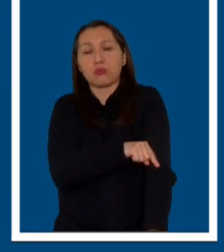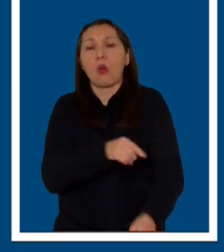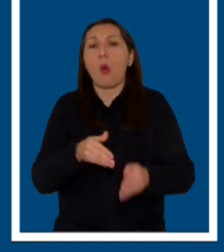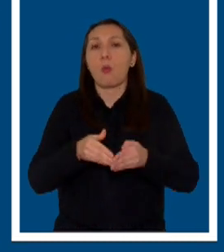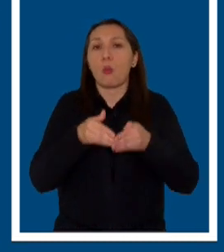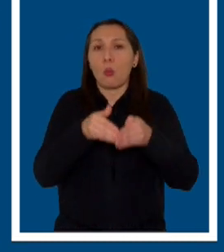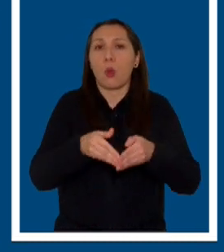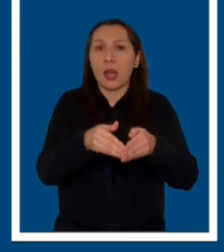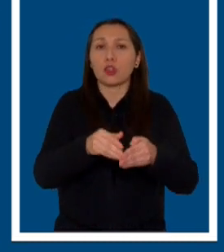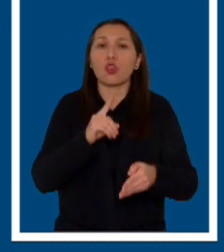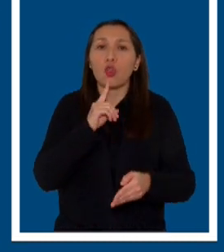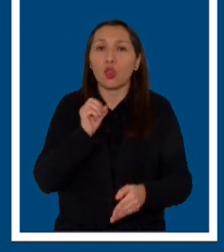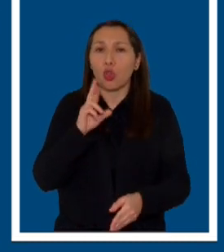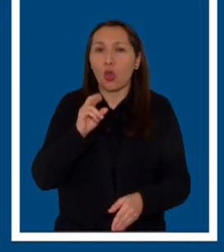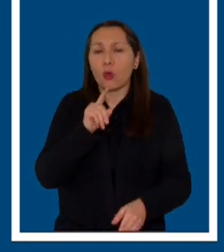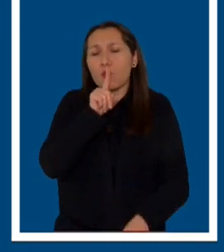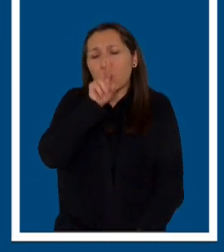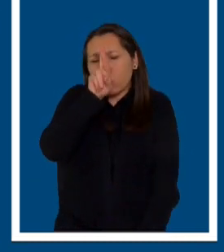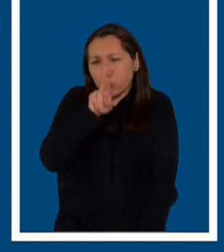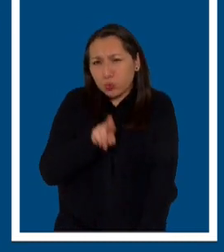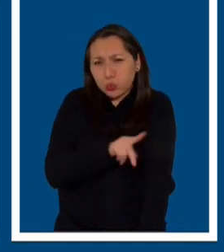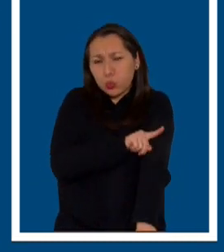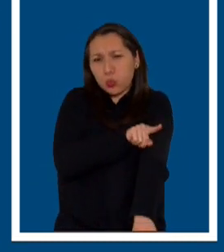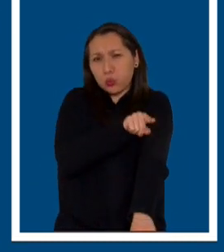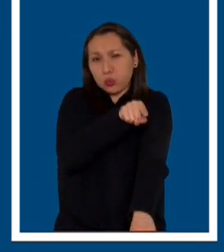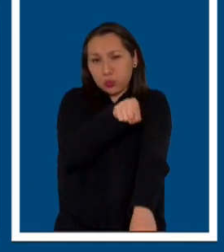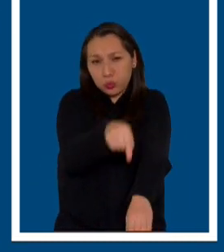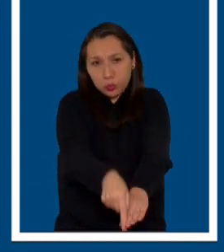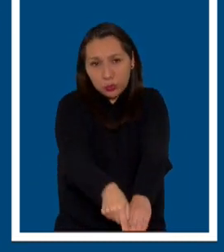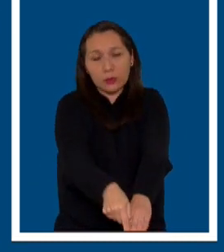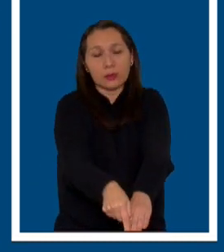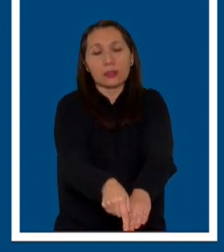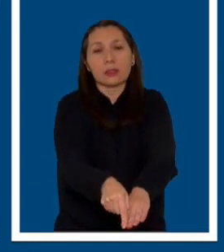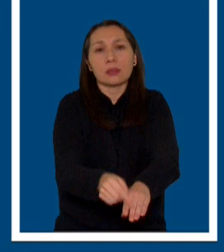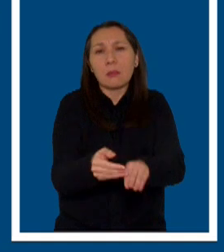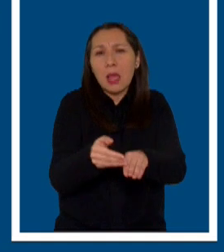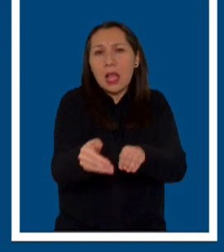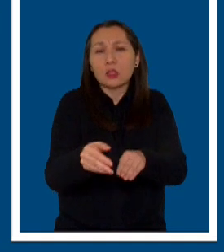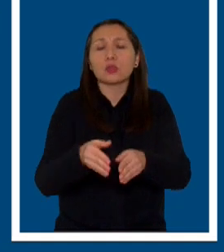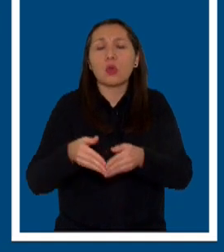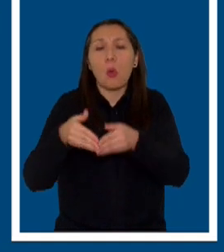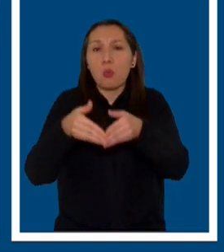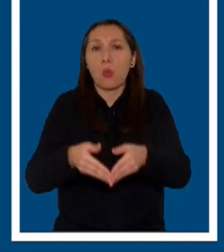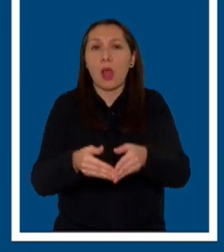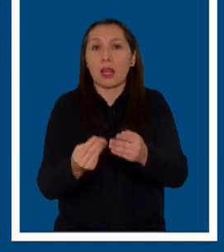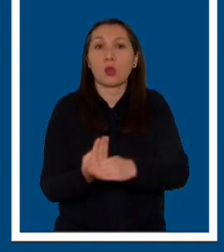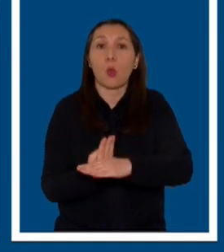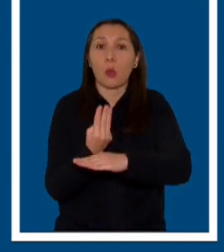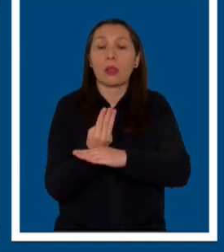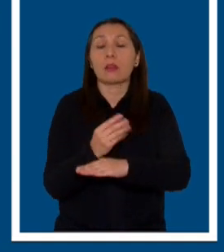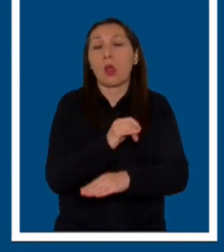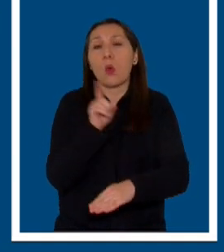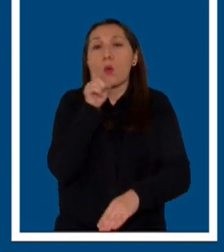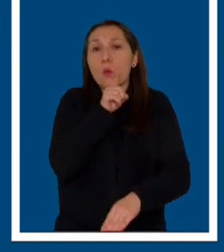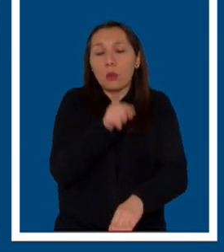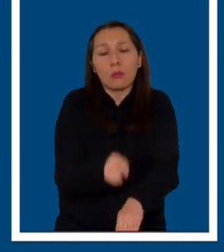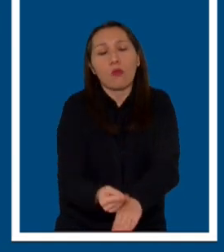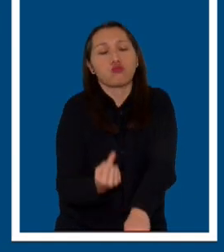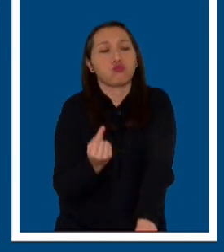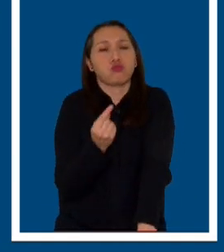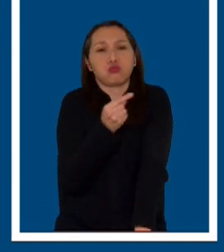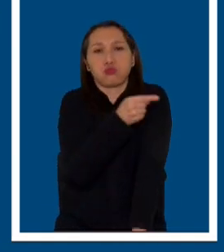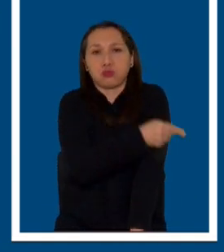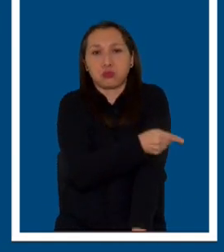que es la localidad más austral que tenemos en el país un poco al sur de Puerto Williams y se va a ir a rapa nui a la isla